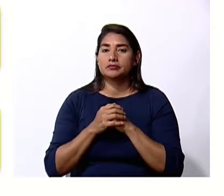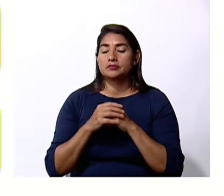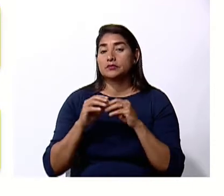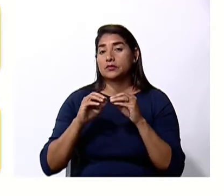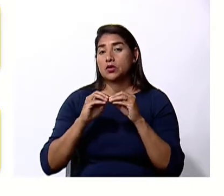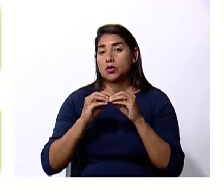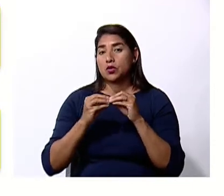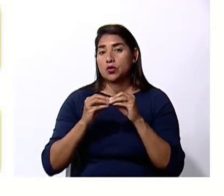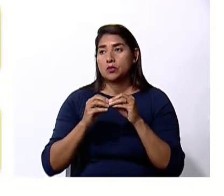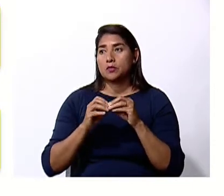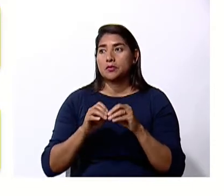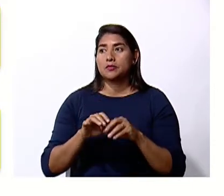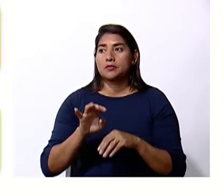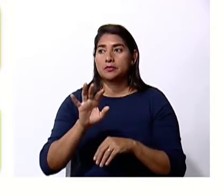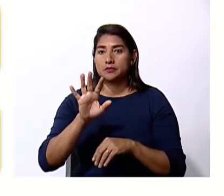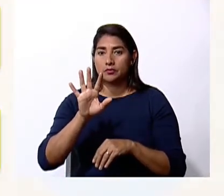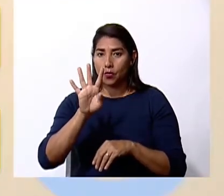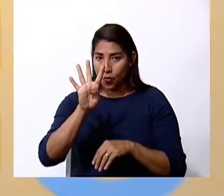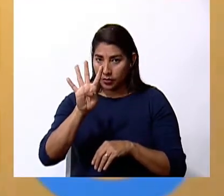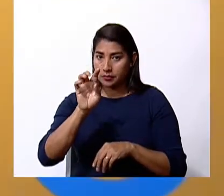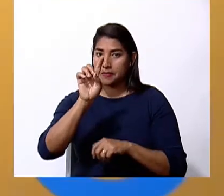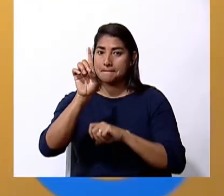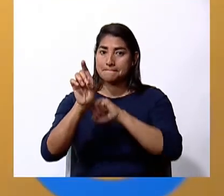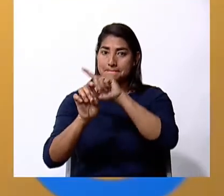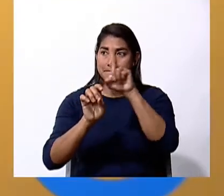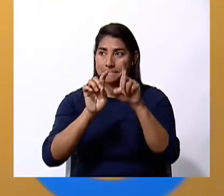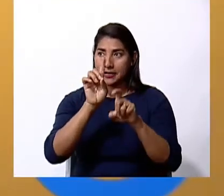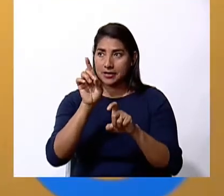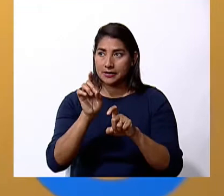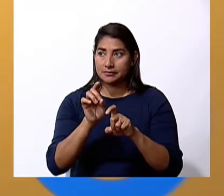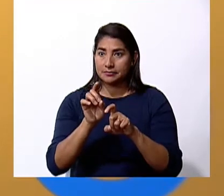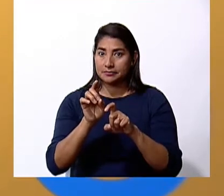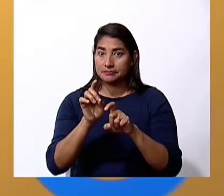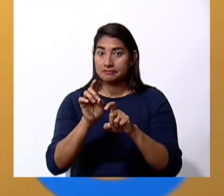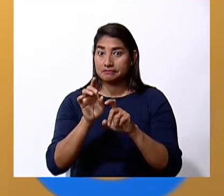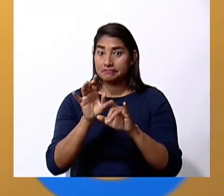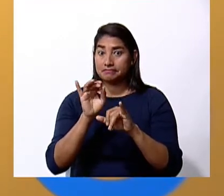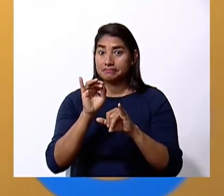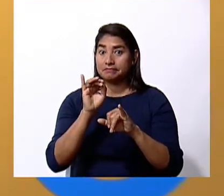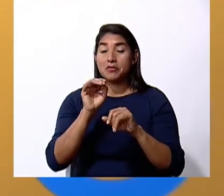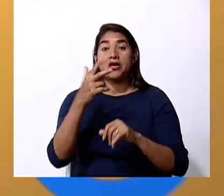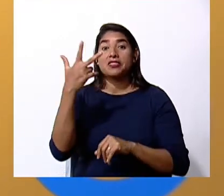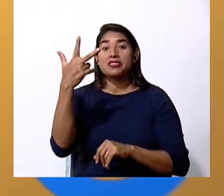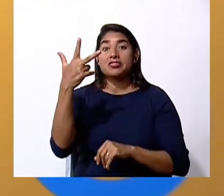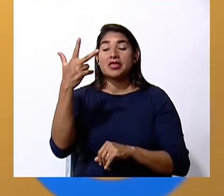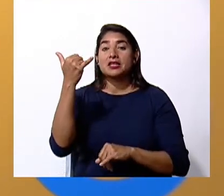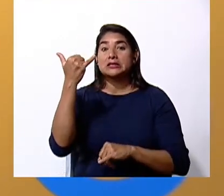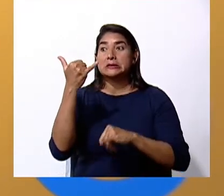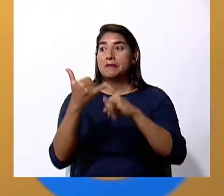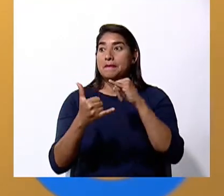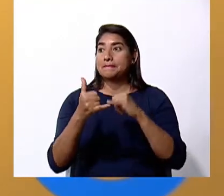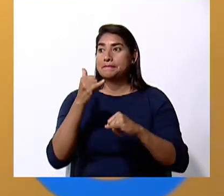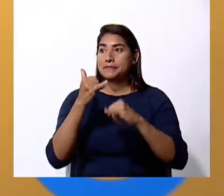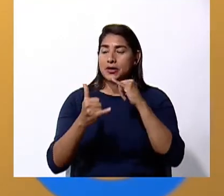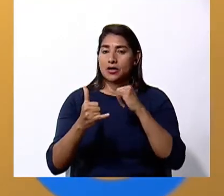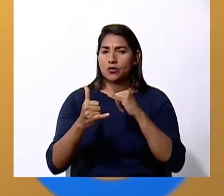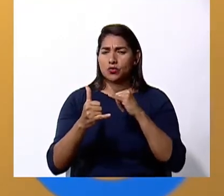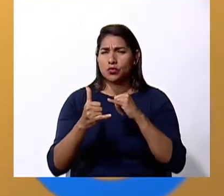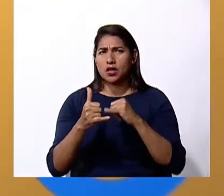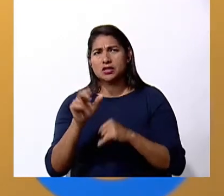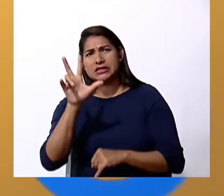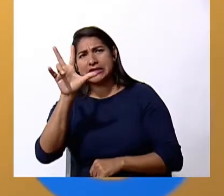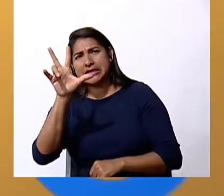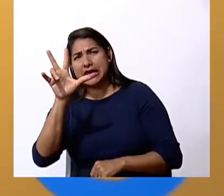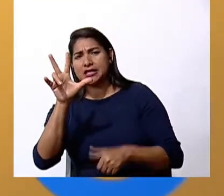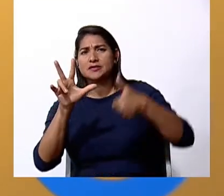Pregunta número 4. Muy bien. 3 preguntas y ganamos, ¿cómo